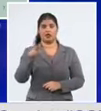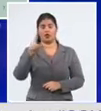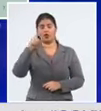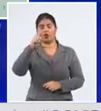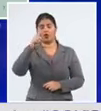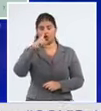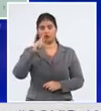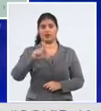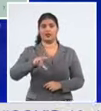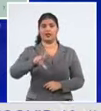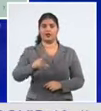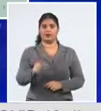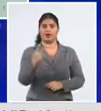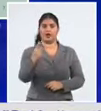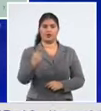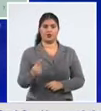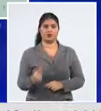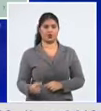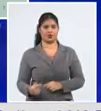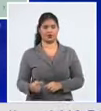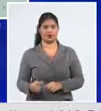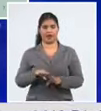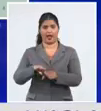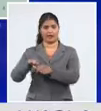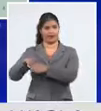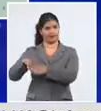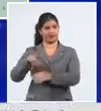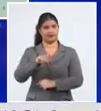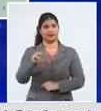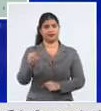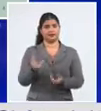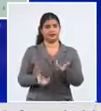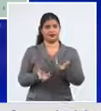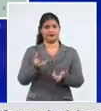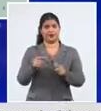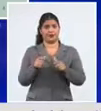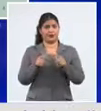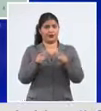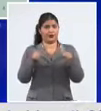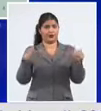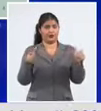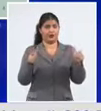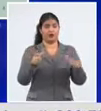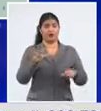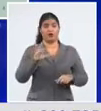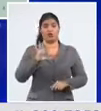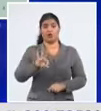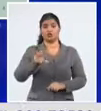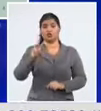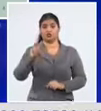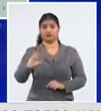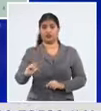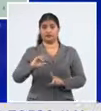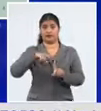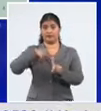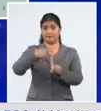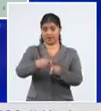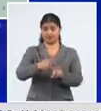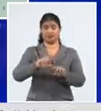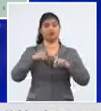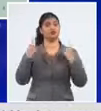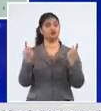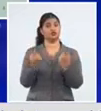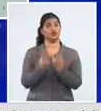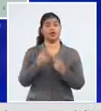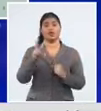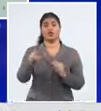uno. Cienfuegos incrementa 830 más, 2001,